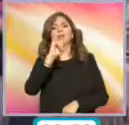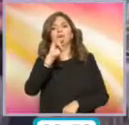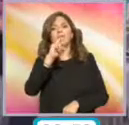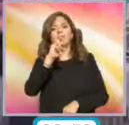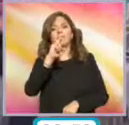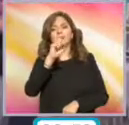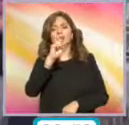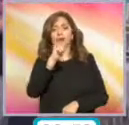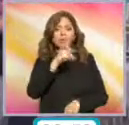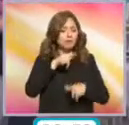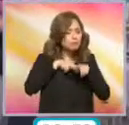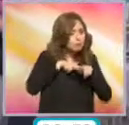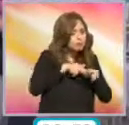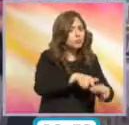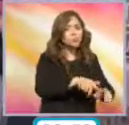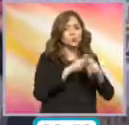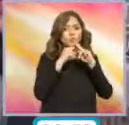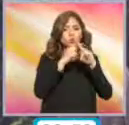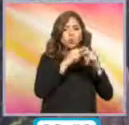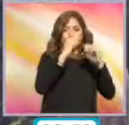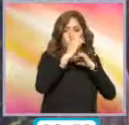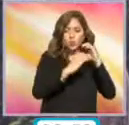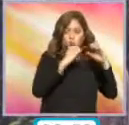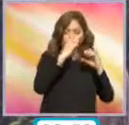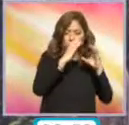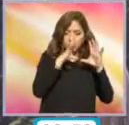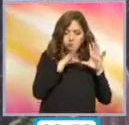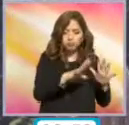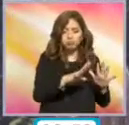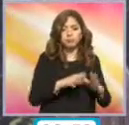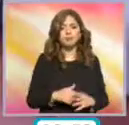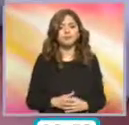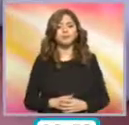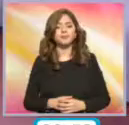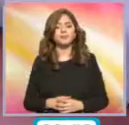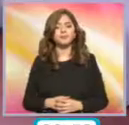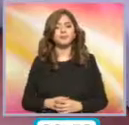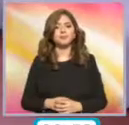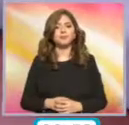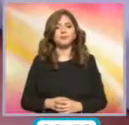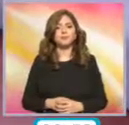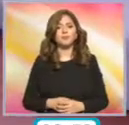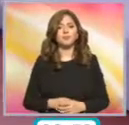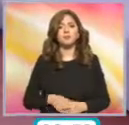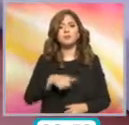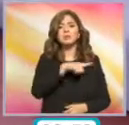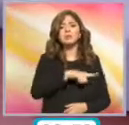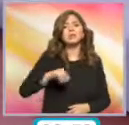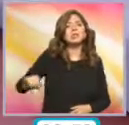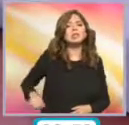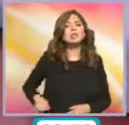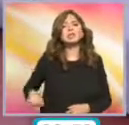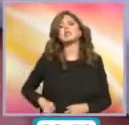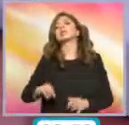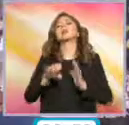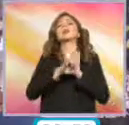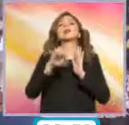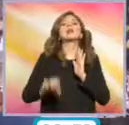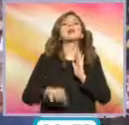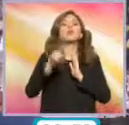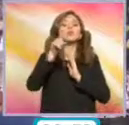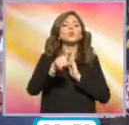preserve, exacto. Porque si no, es tan interesante porque hay cuestiones tan básicas como esto de las mañanas calurosas,